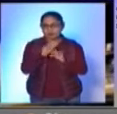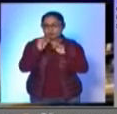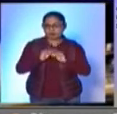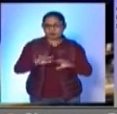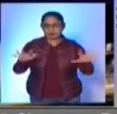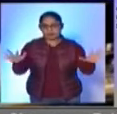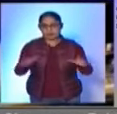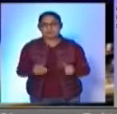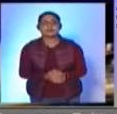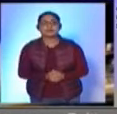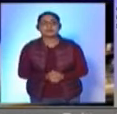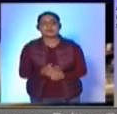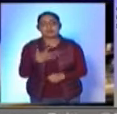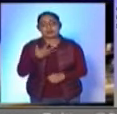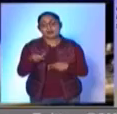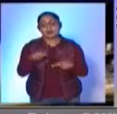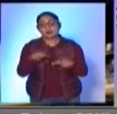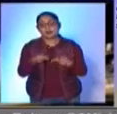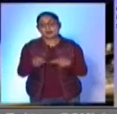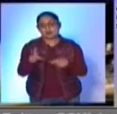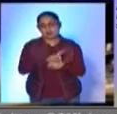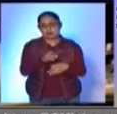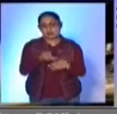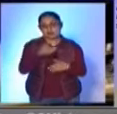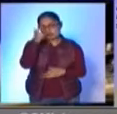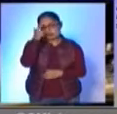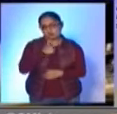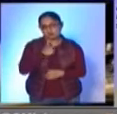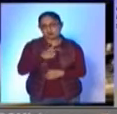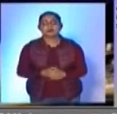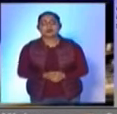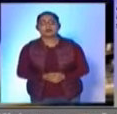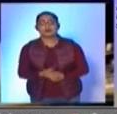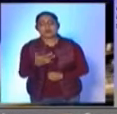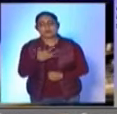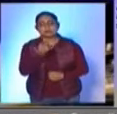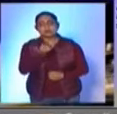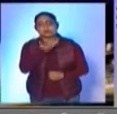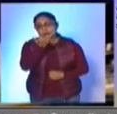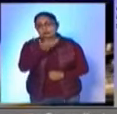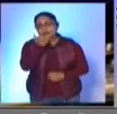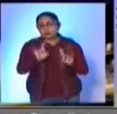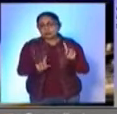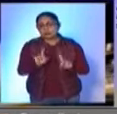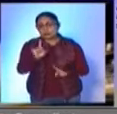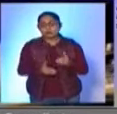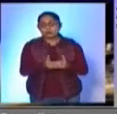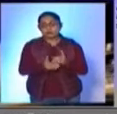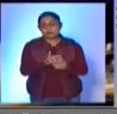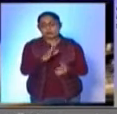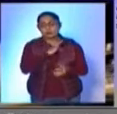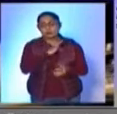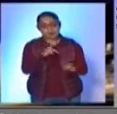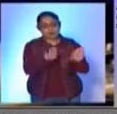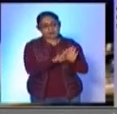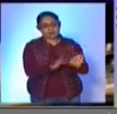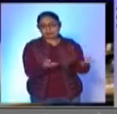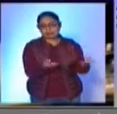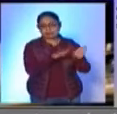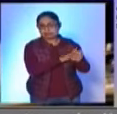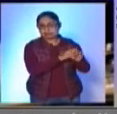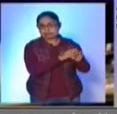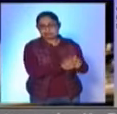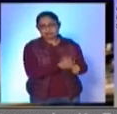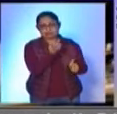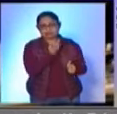informativo. Vamos bien a lo que le tenemos preparado para esta noche. Existe la posibilidad de un nuevo confinamiento total a partir de la